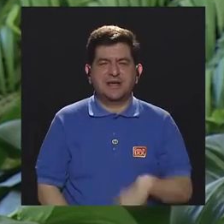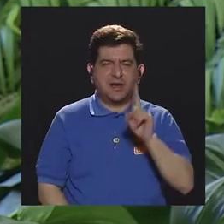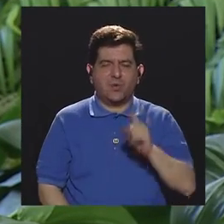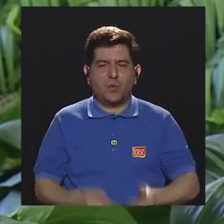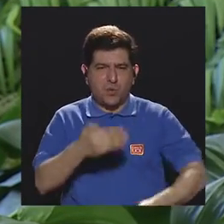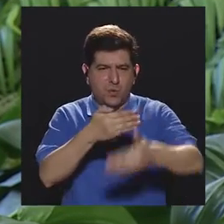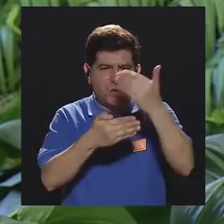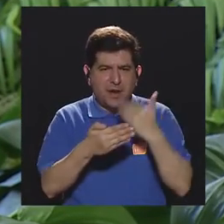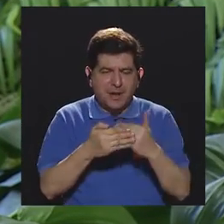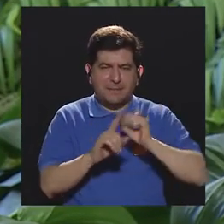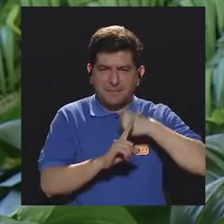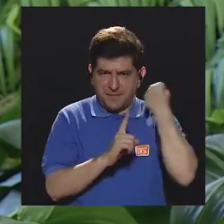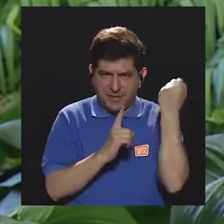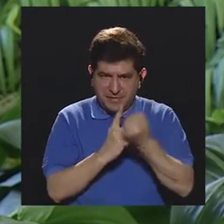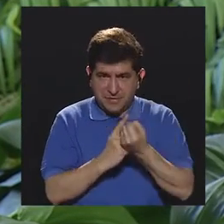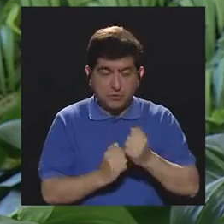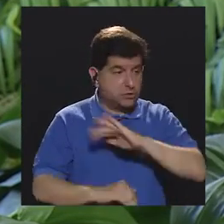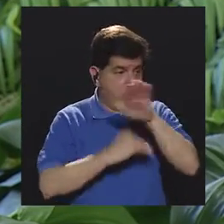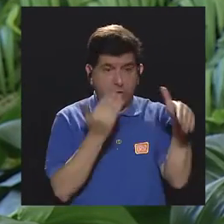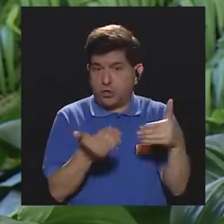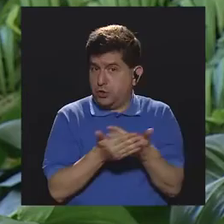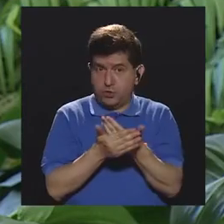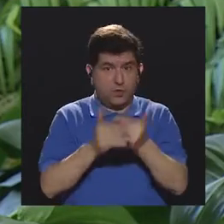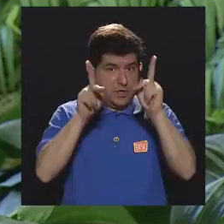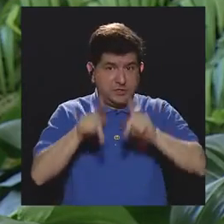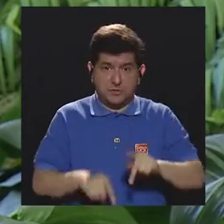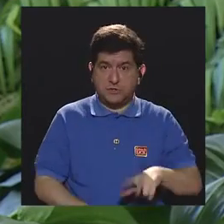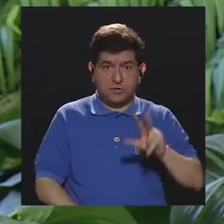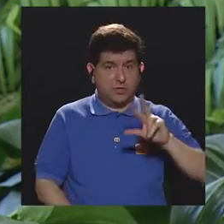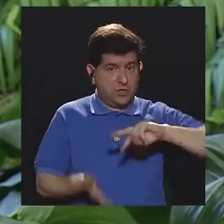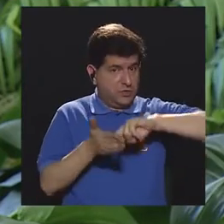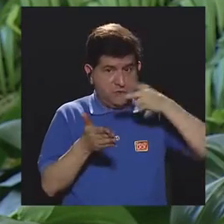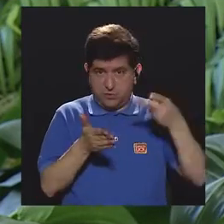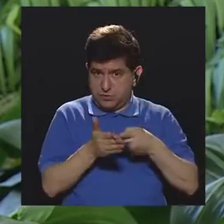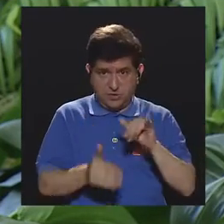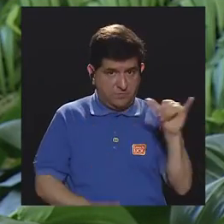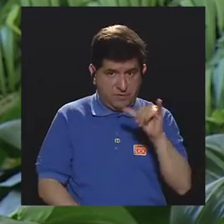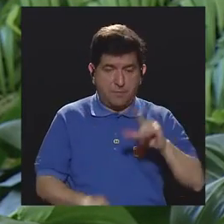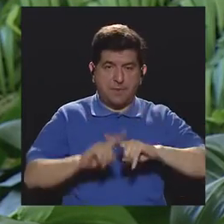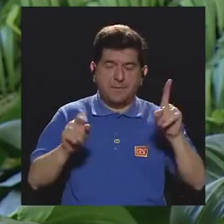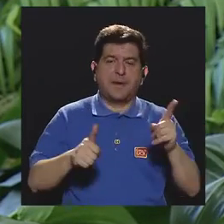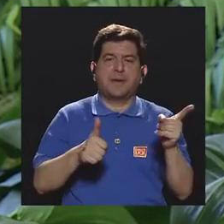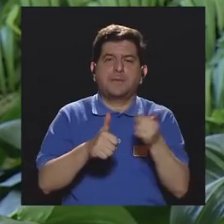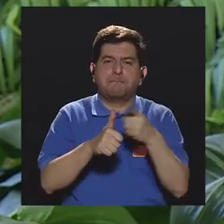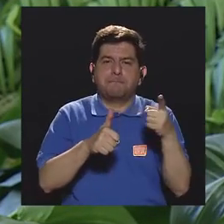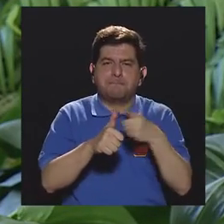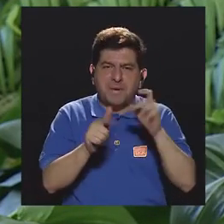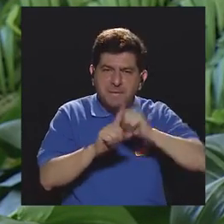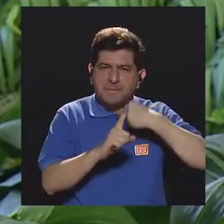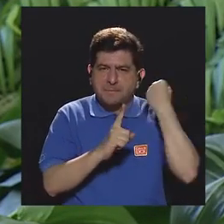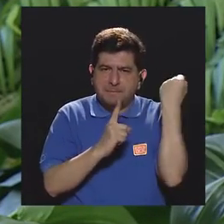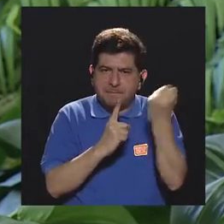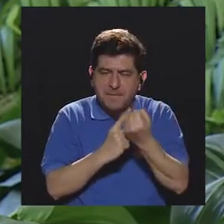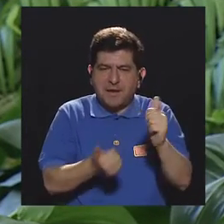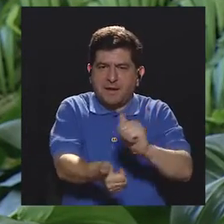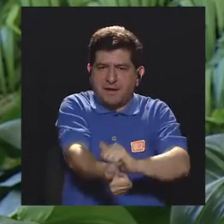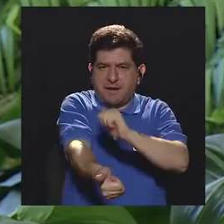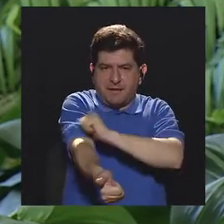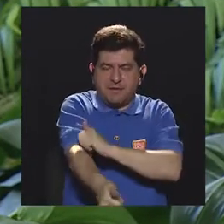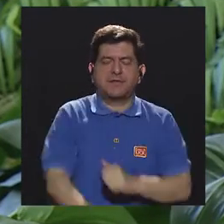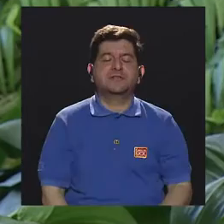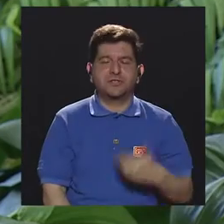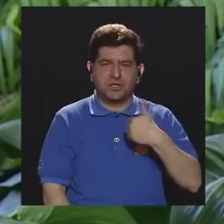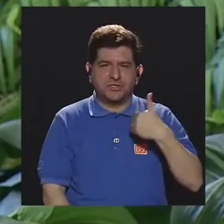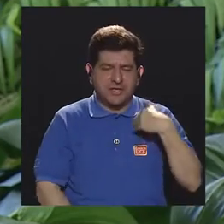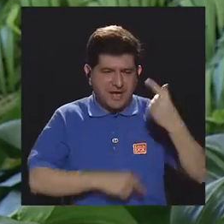y no es que toda la familia va a salir alcohólica, digamos, pero los que tienen la condición primaria del alcoholismo, o sea, es